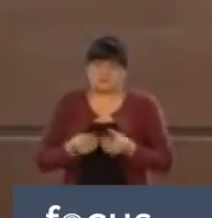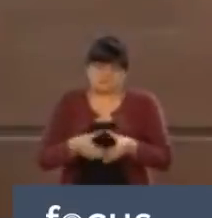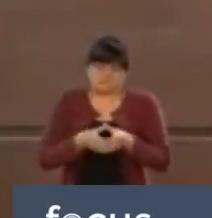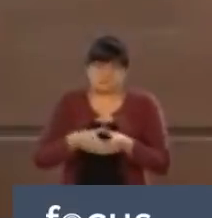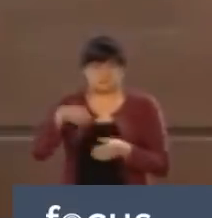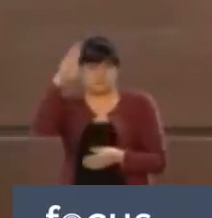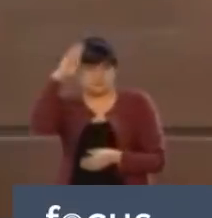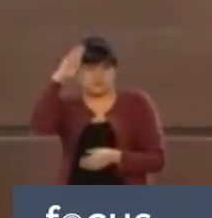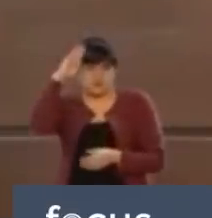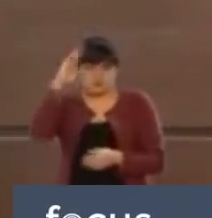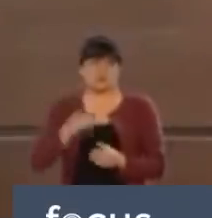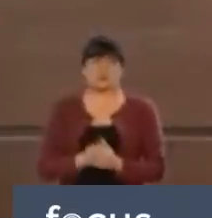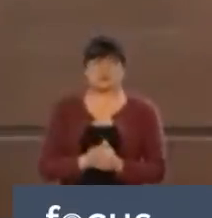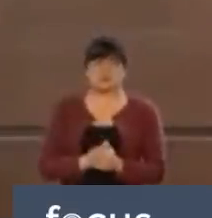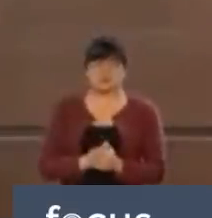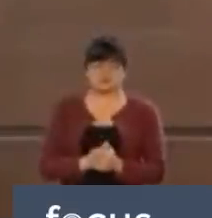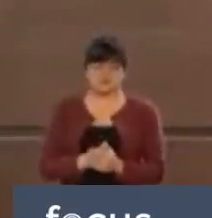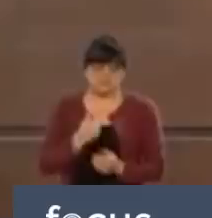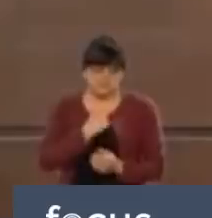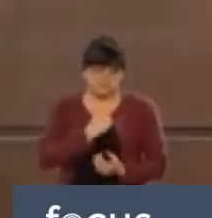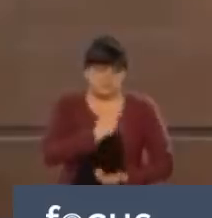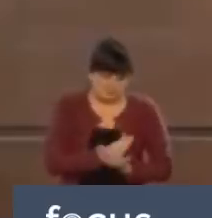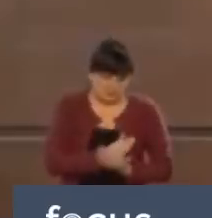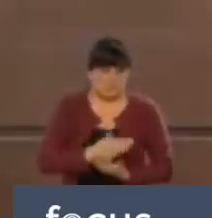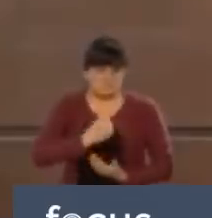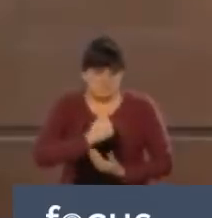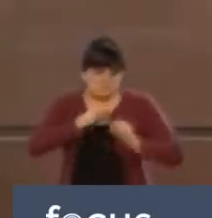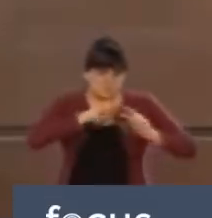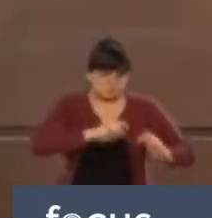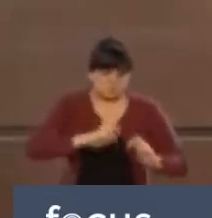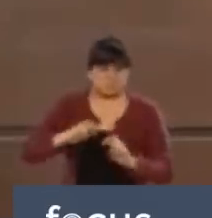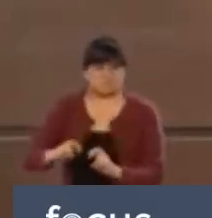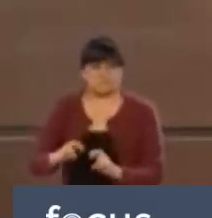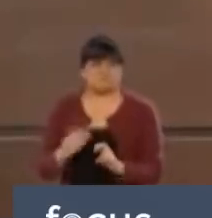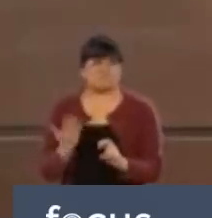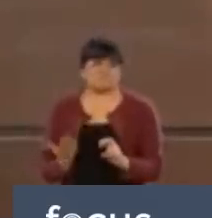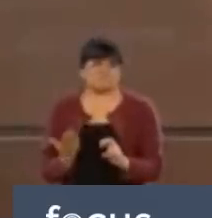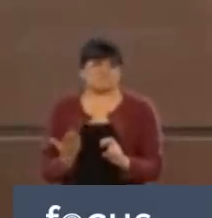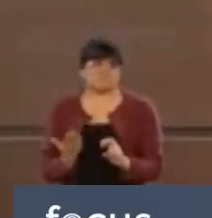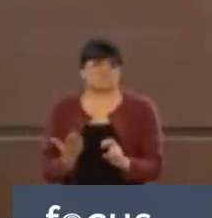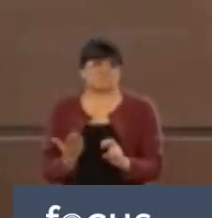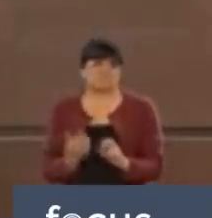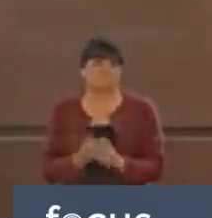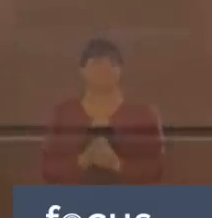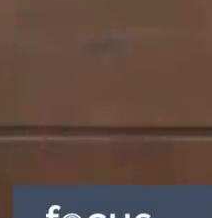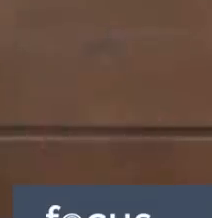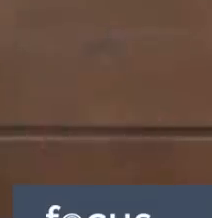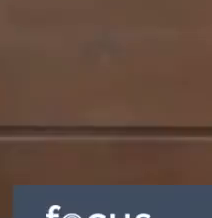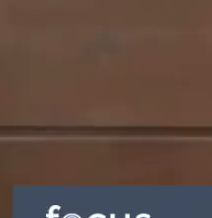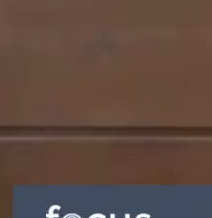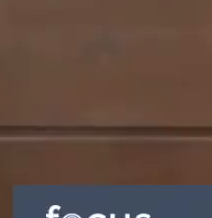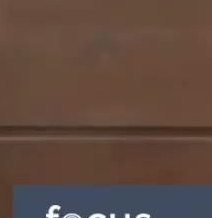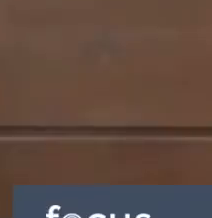que se presenta al interior de la policía, ni que, por definición, se tramiten las cosas a la justicia penal militar, vamos a seguir